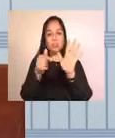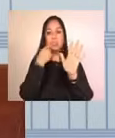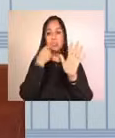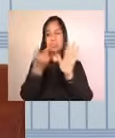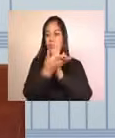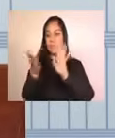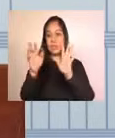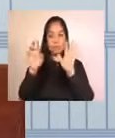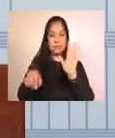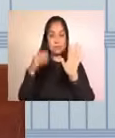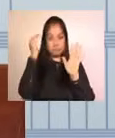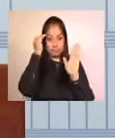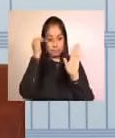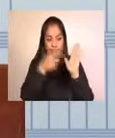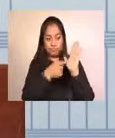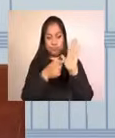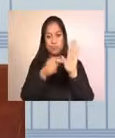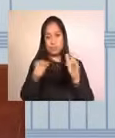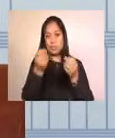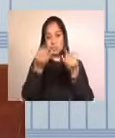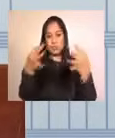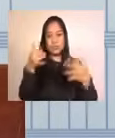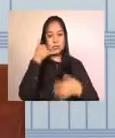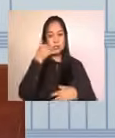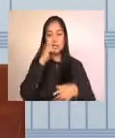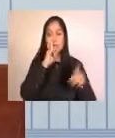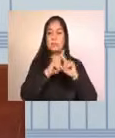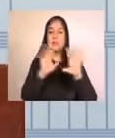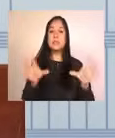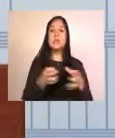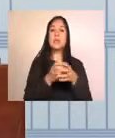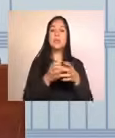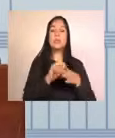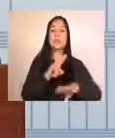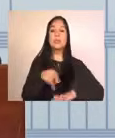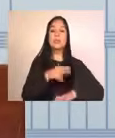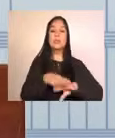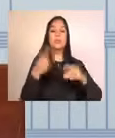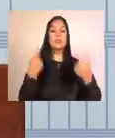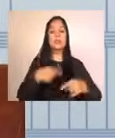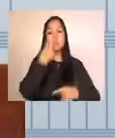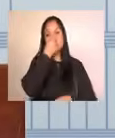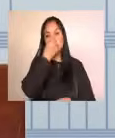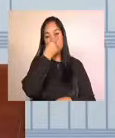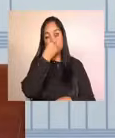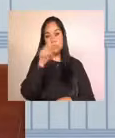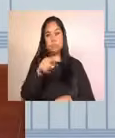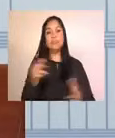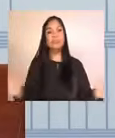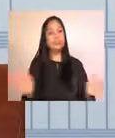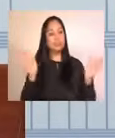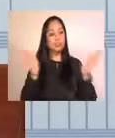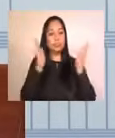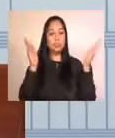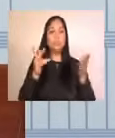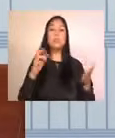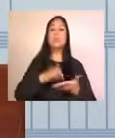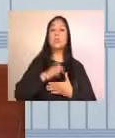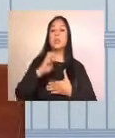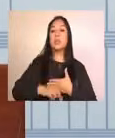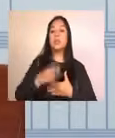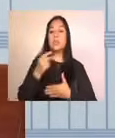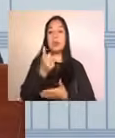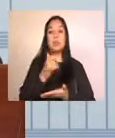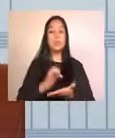ciudadanía. También desde la Comisión Nacional contra la Corrupción se están instando programas de